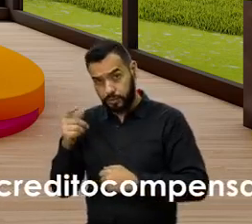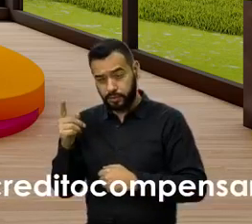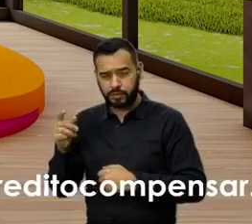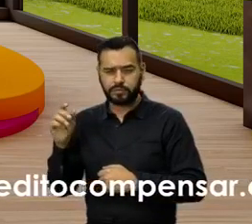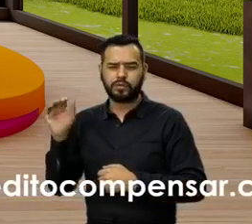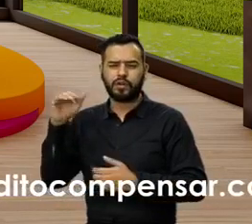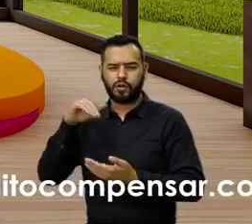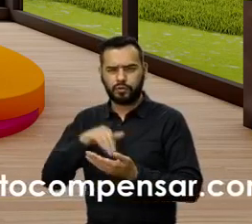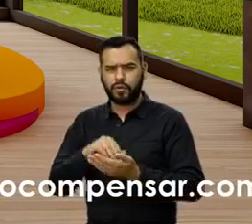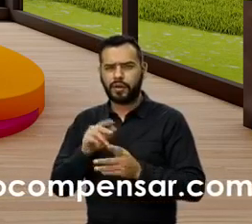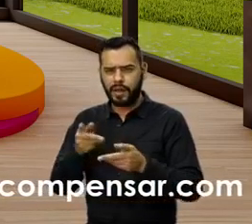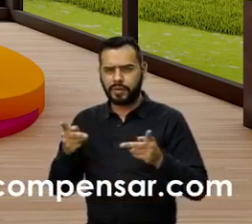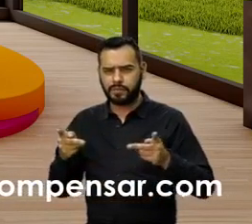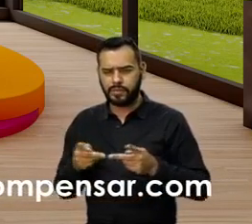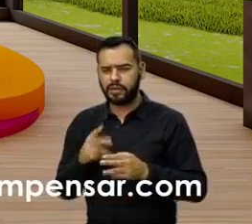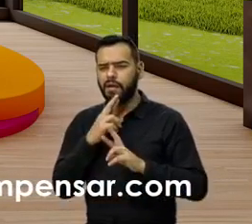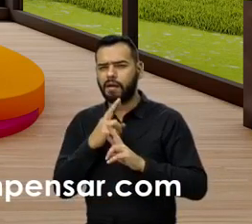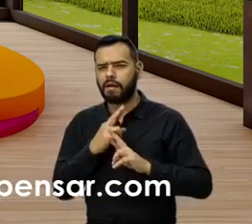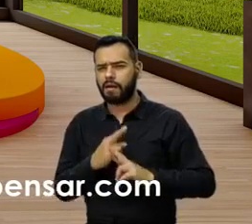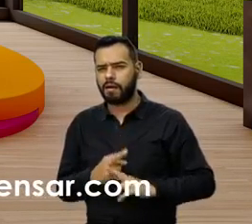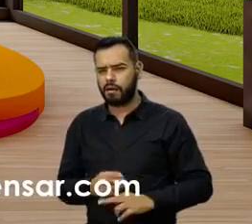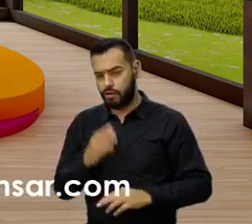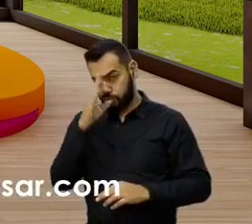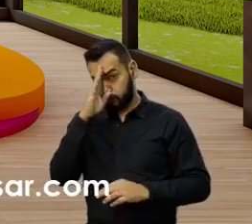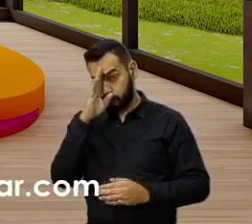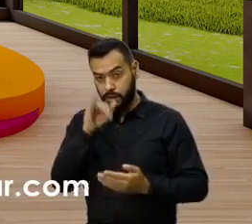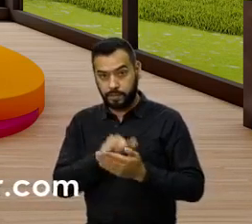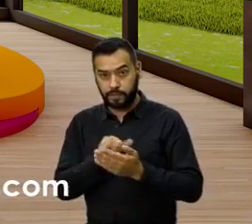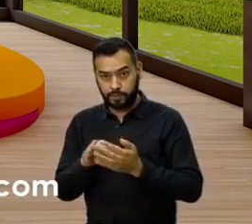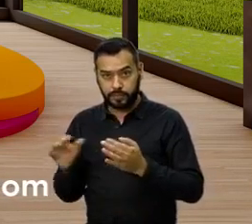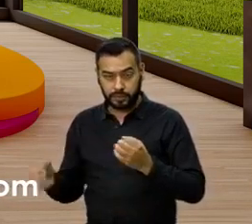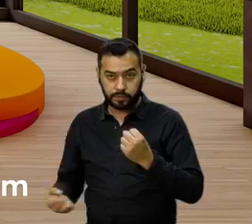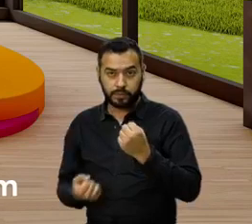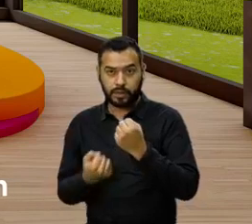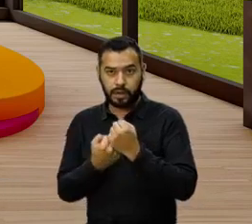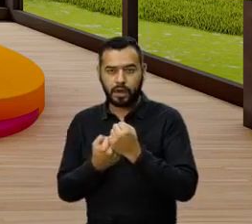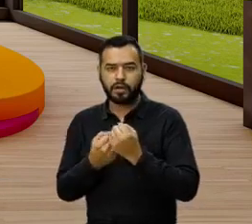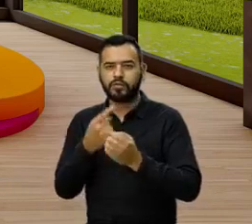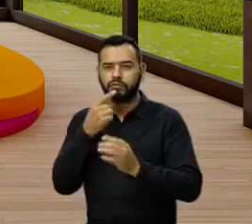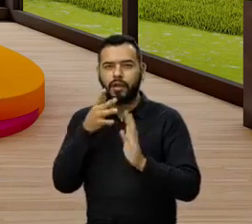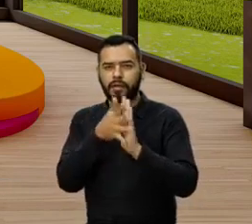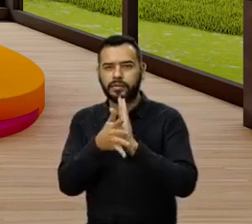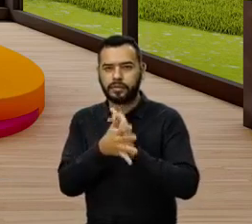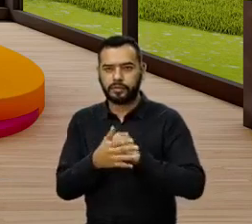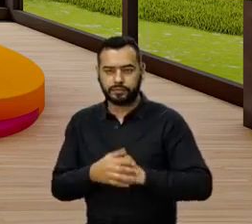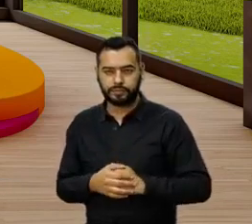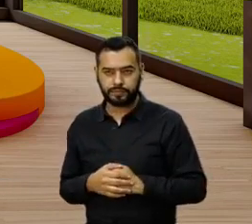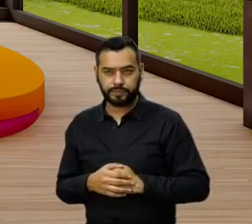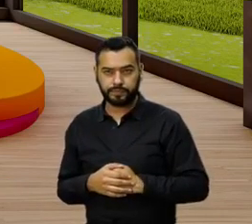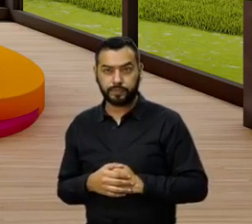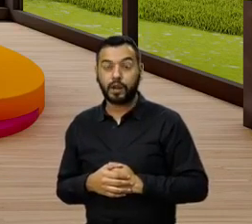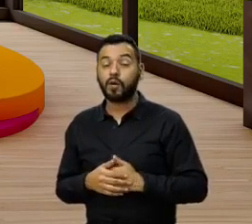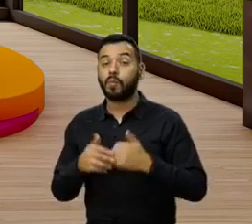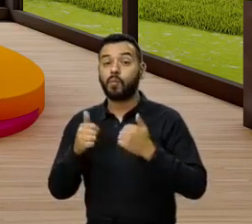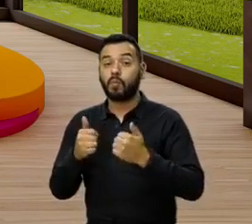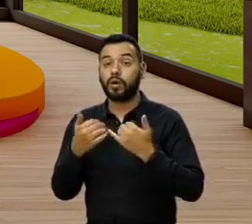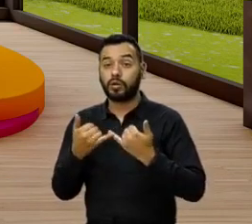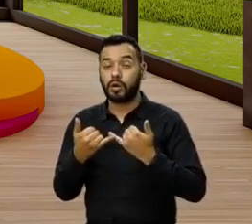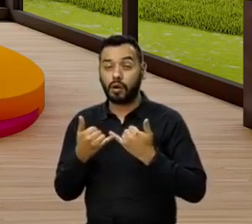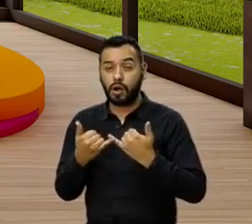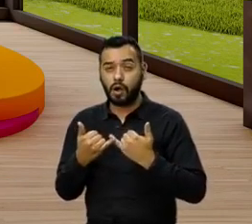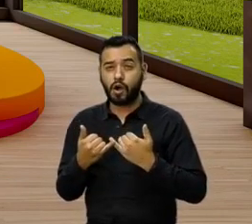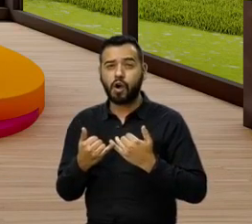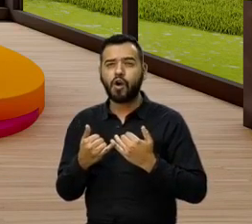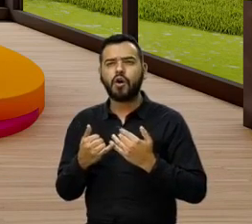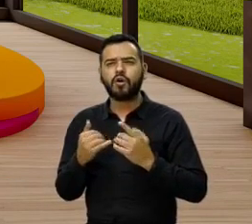nuevamente porque este espacio es para eso para responder dudas pero así a la vez aportar a todo lo que nos has enseñado y claro que sí bueno en este momento los